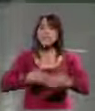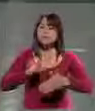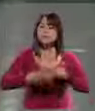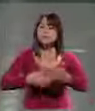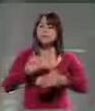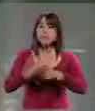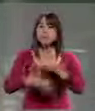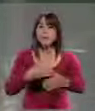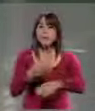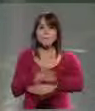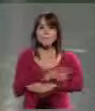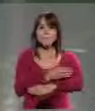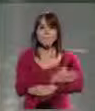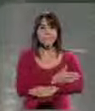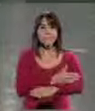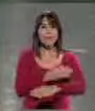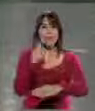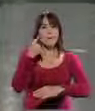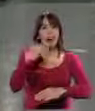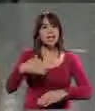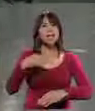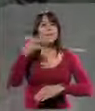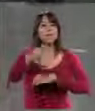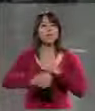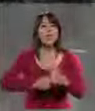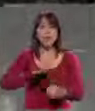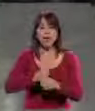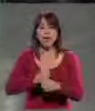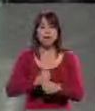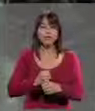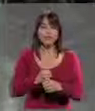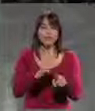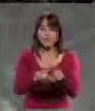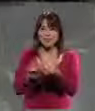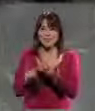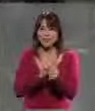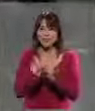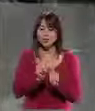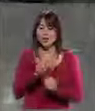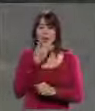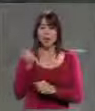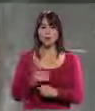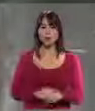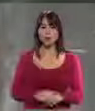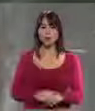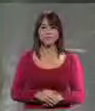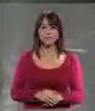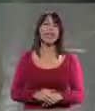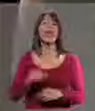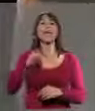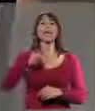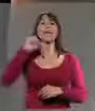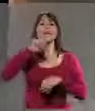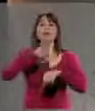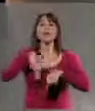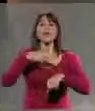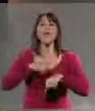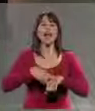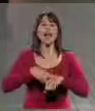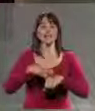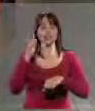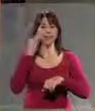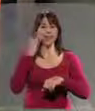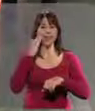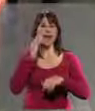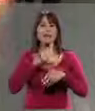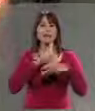ir mejorando día con día, ¿verdad? Para que el próximo año, cuando los torneos que hayan, sean mejores, ¿verdad? El campeón